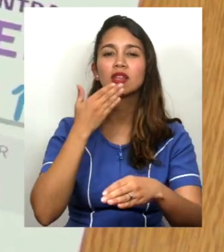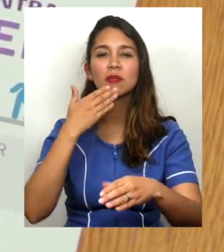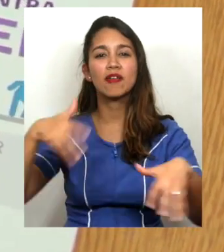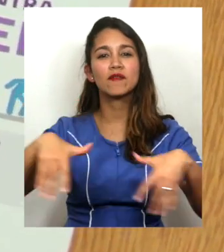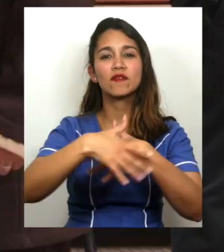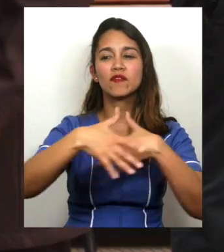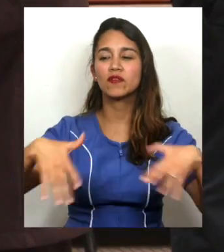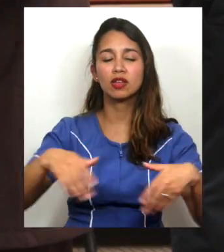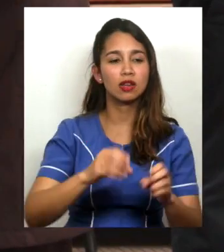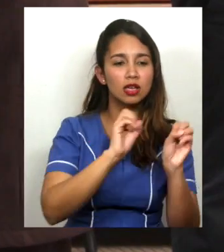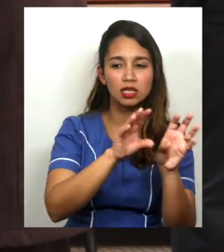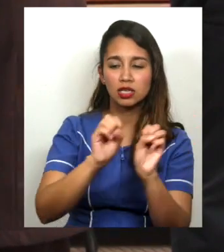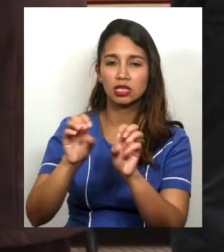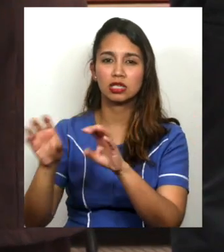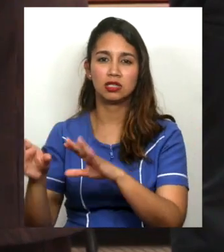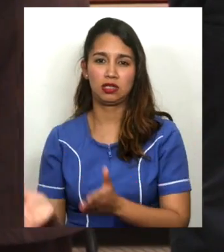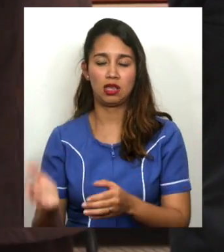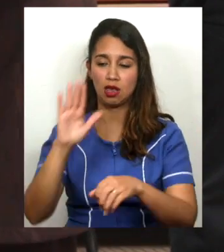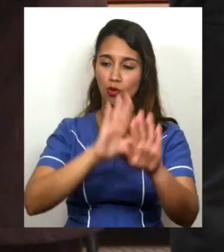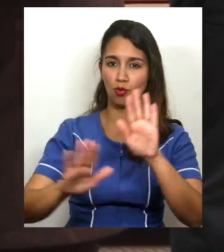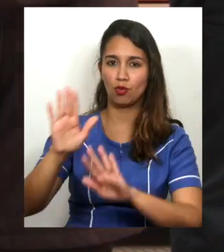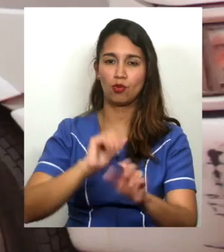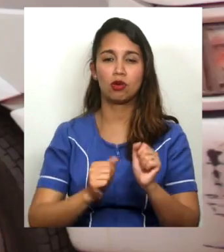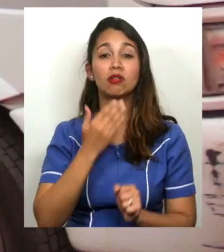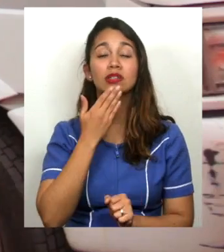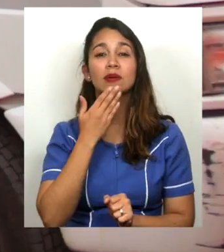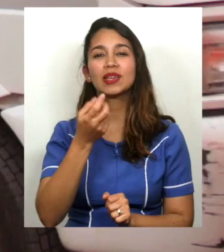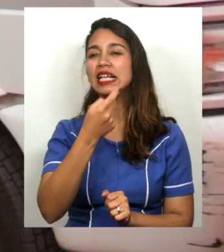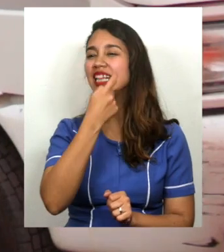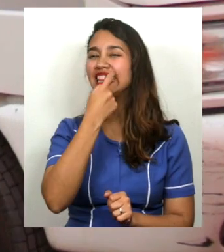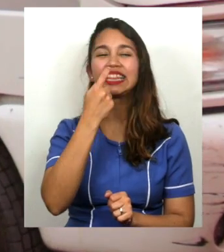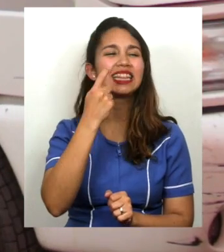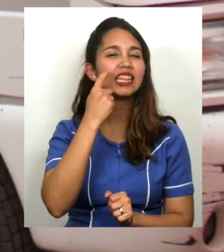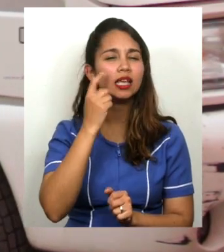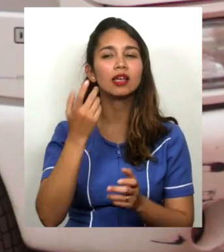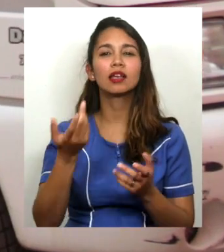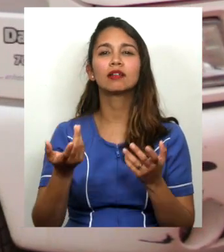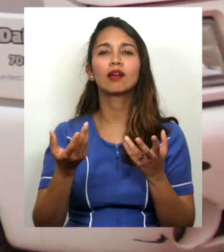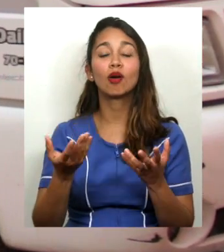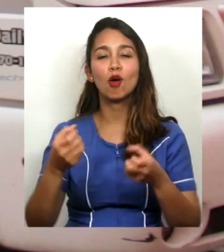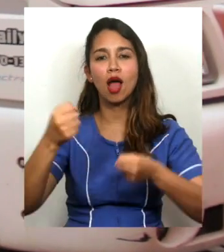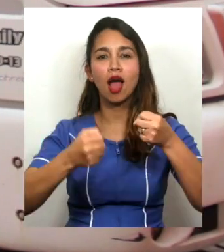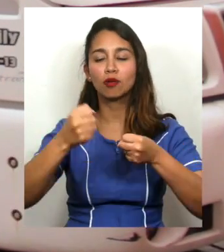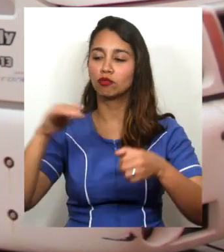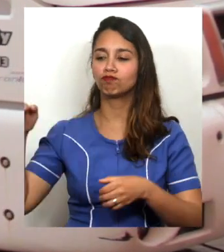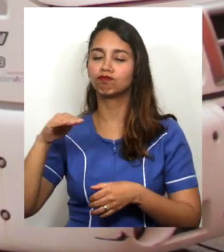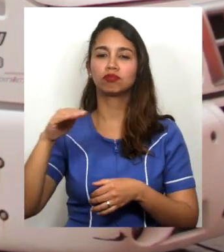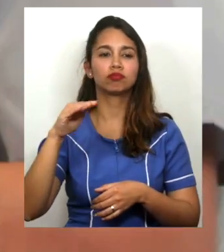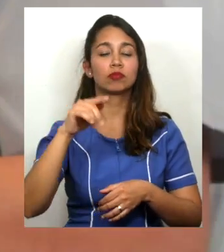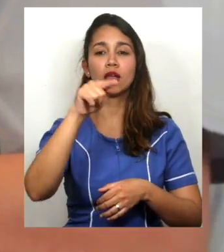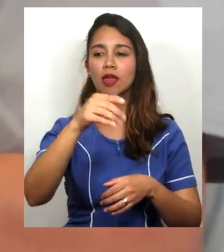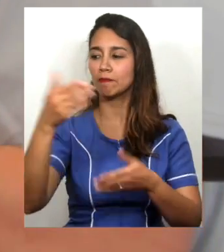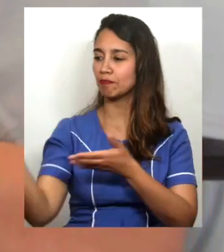y ferias informativas, potenciando así el autocuidado. En términos odontológicos, el Servicio de Salud dispuso